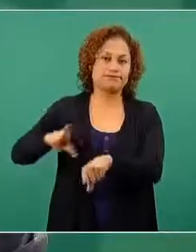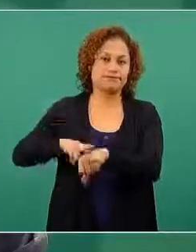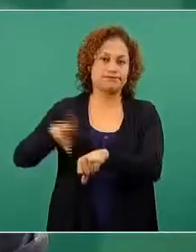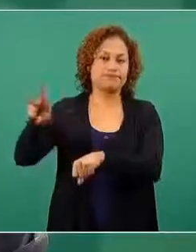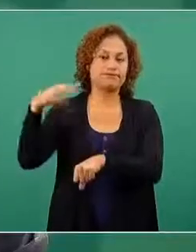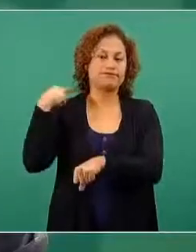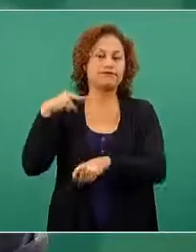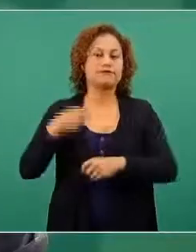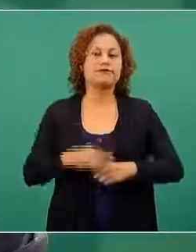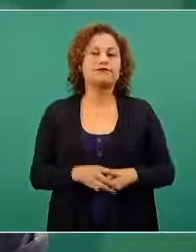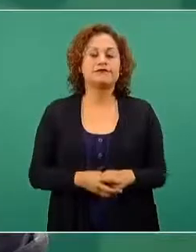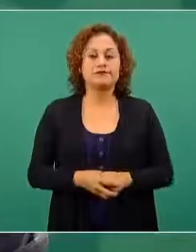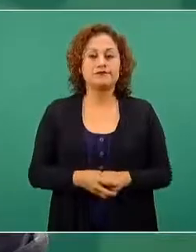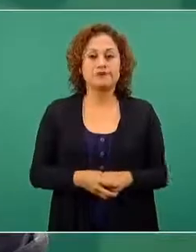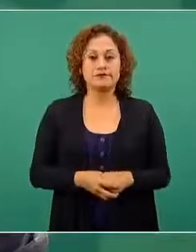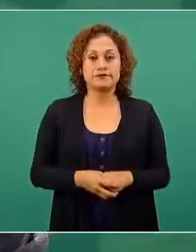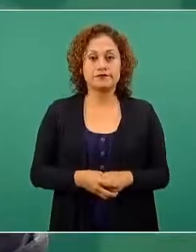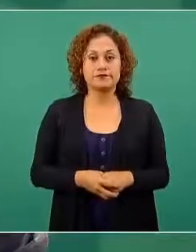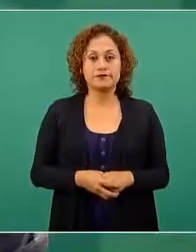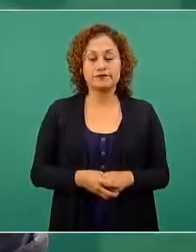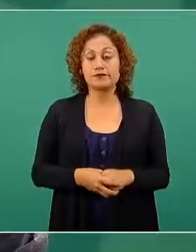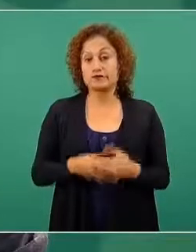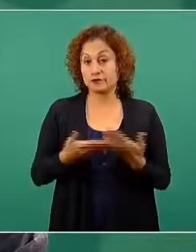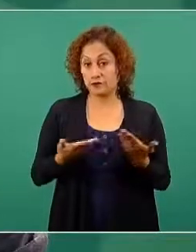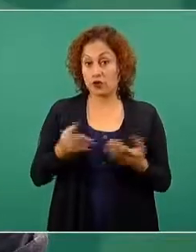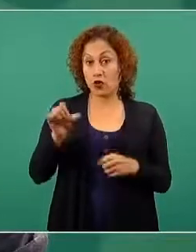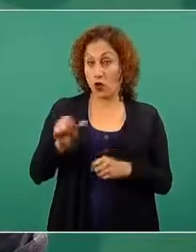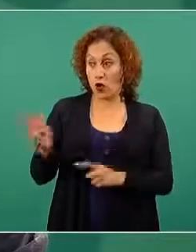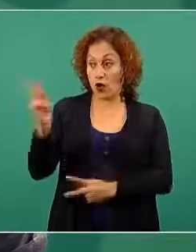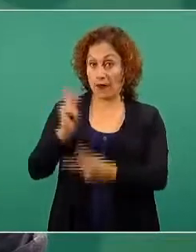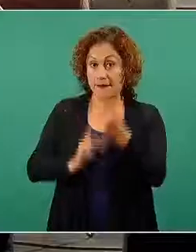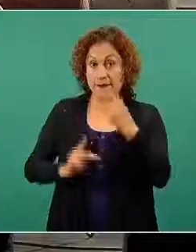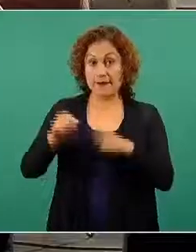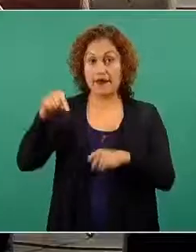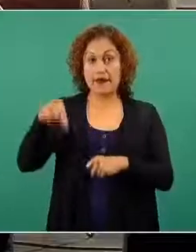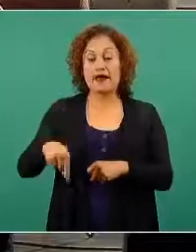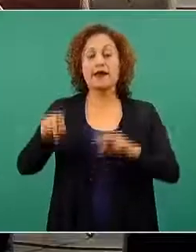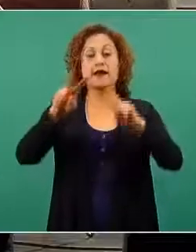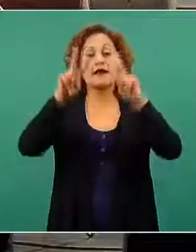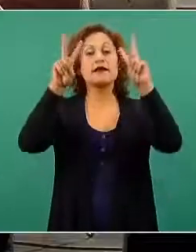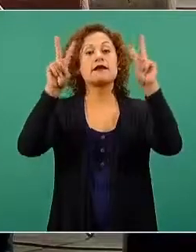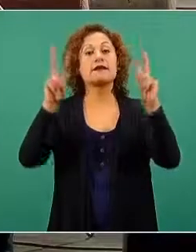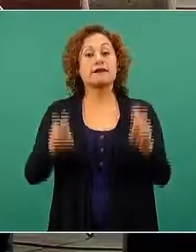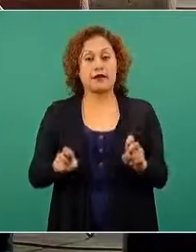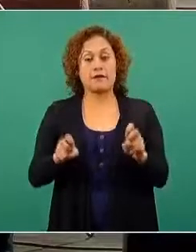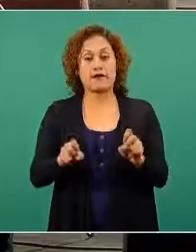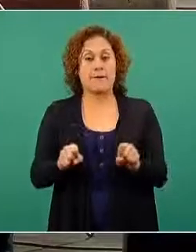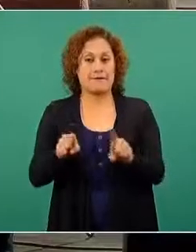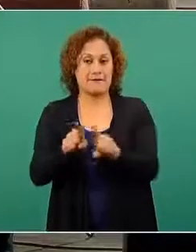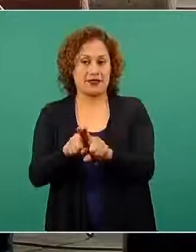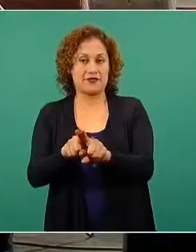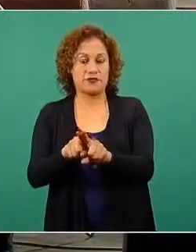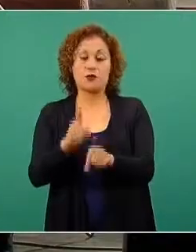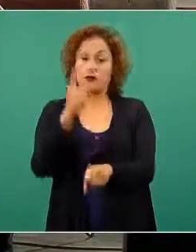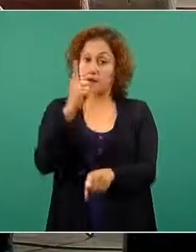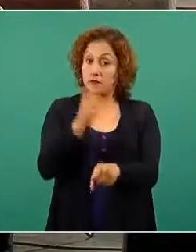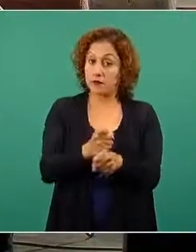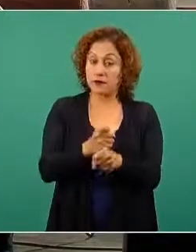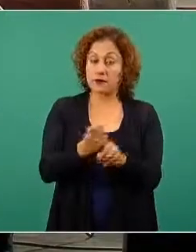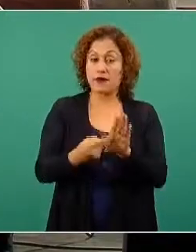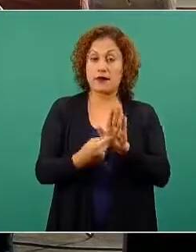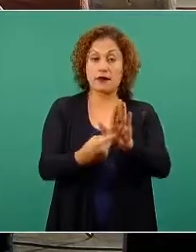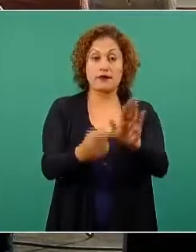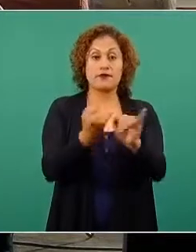García. Y hoy nos va a compartir en el segmento temático correspondiente, inmediatamente después de la presentación